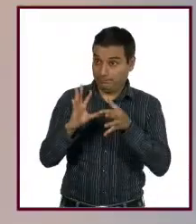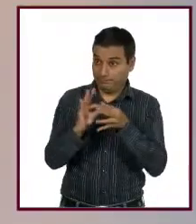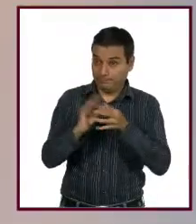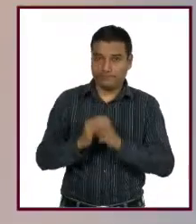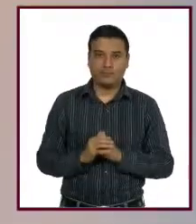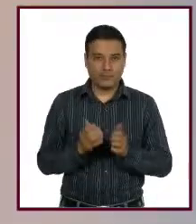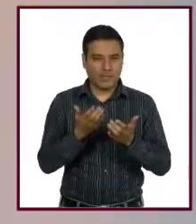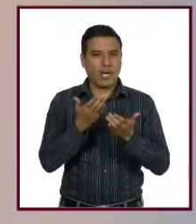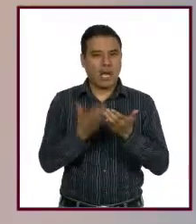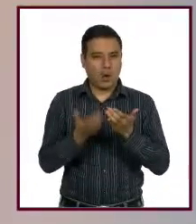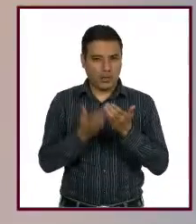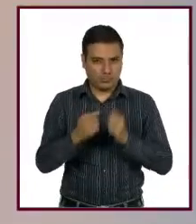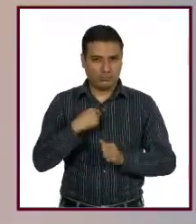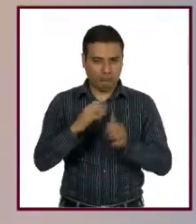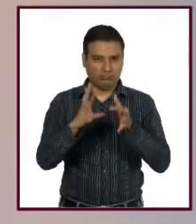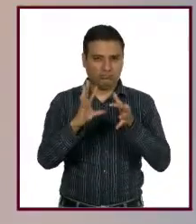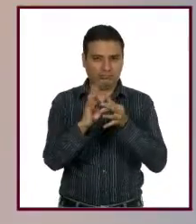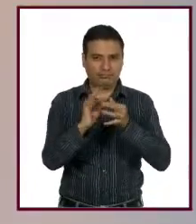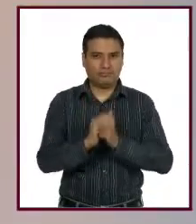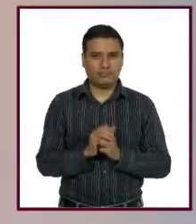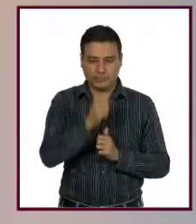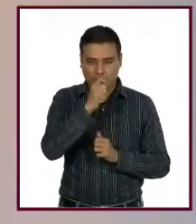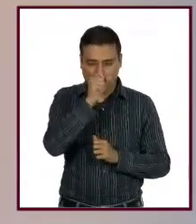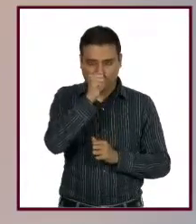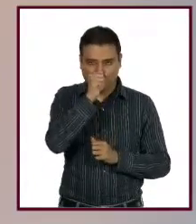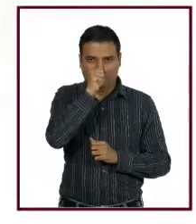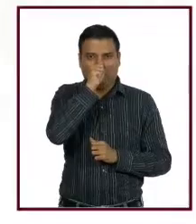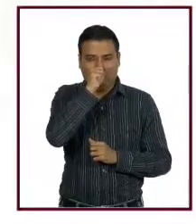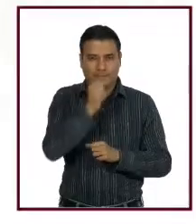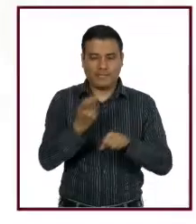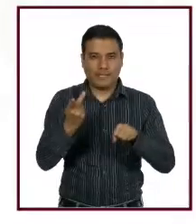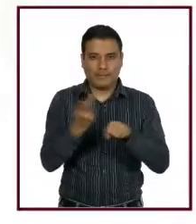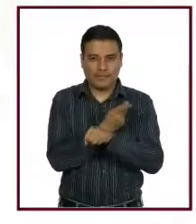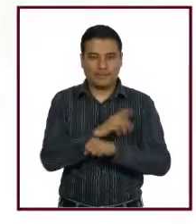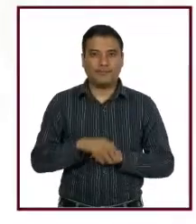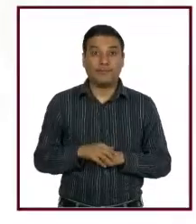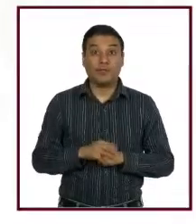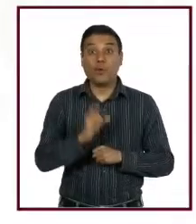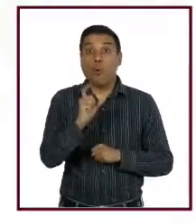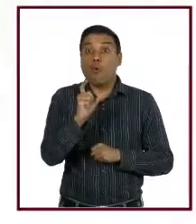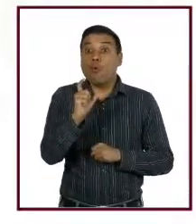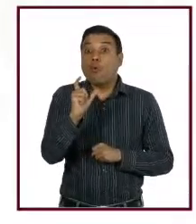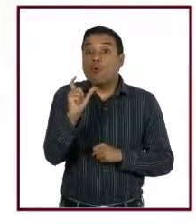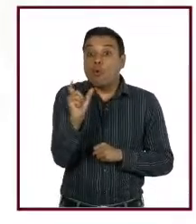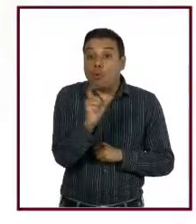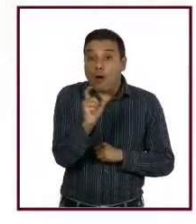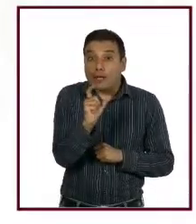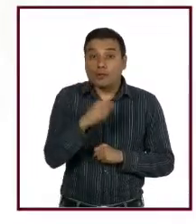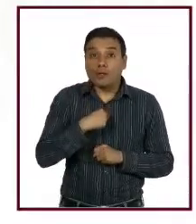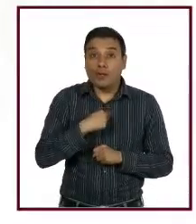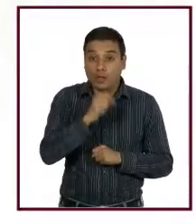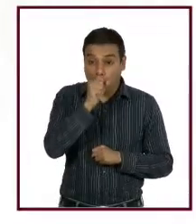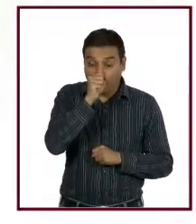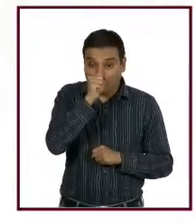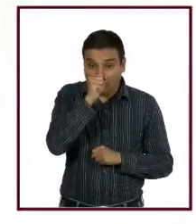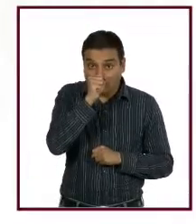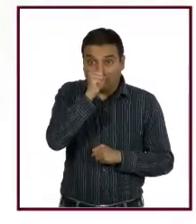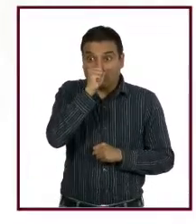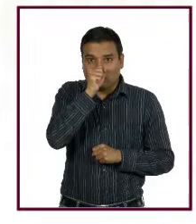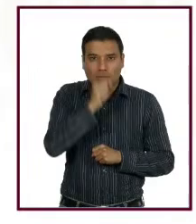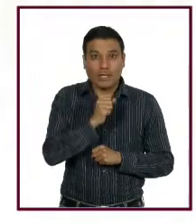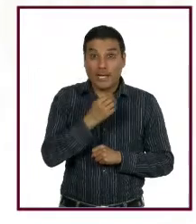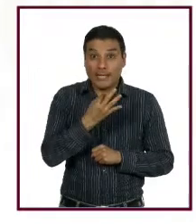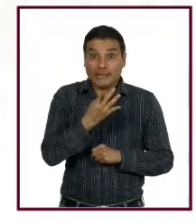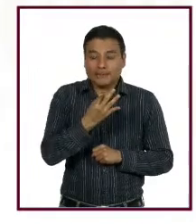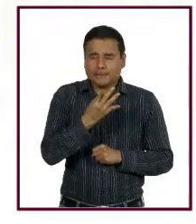justamente a los efectos de los inhalables. Una vez que la sustancia fue inhalada, el efecto se presenta en unos pocos segundos,